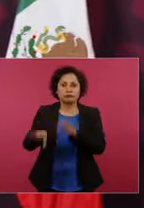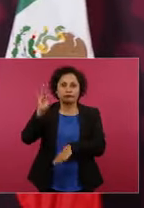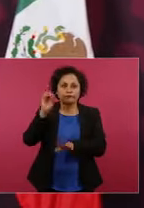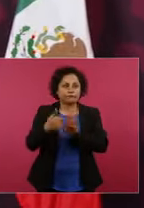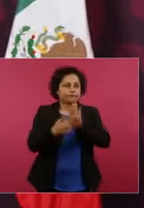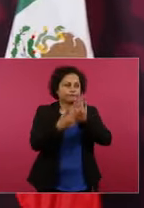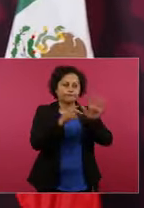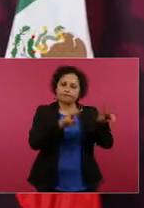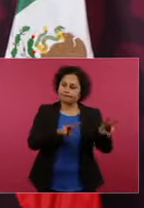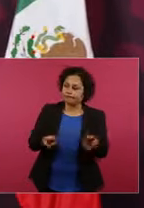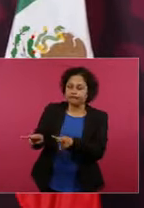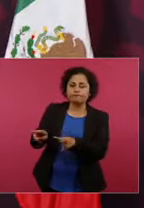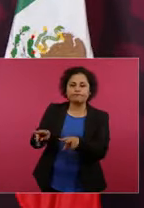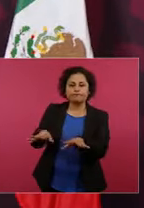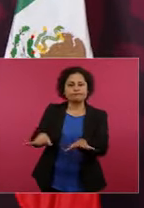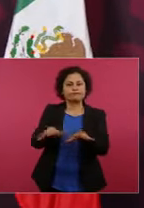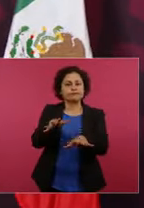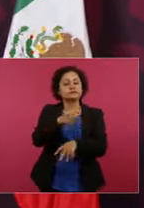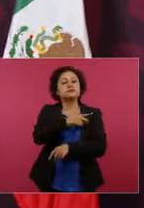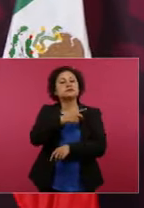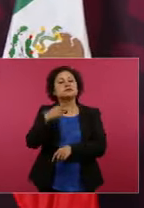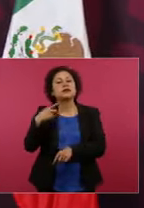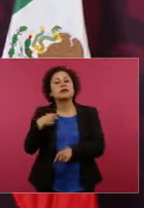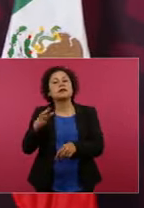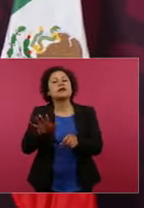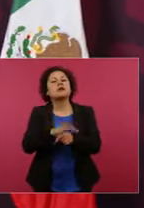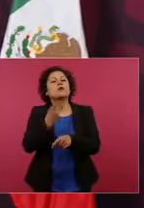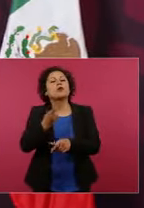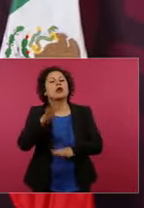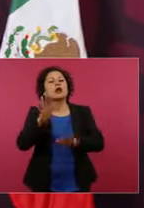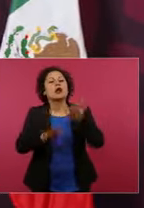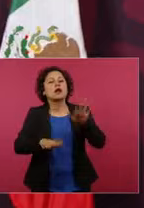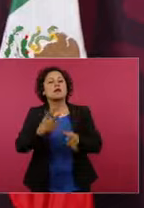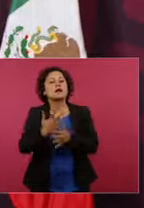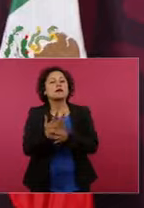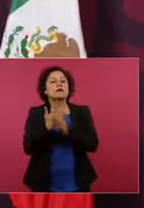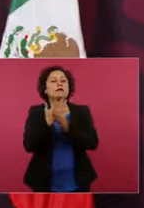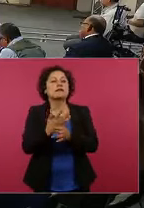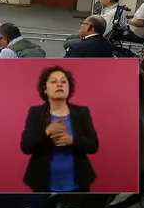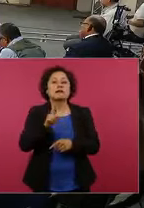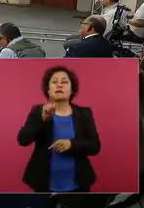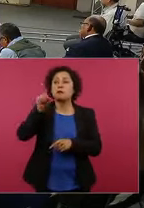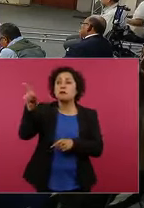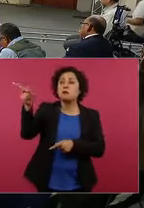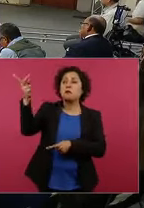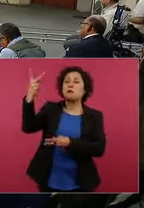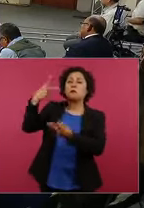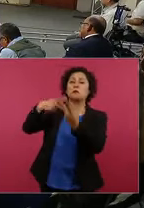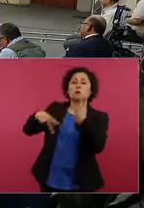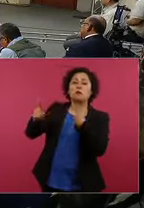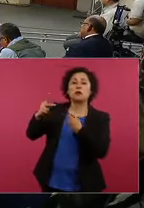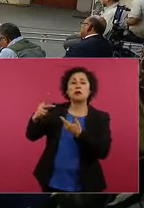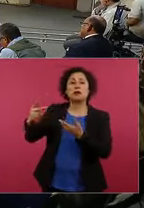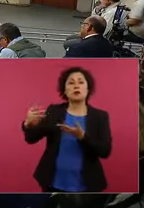Siempre se dice que nos trajeron la civilización,